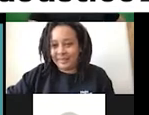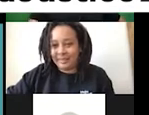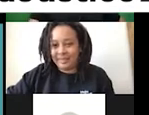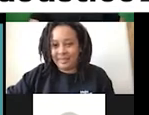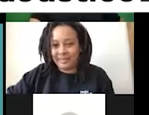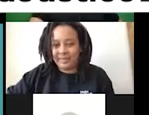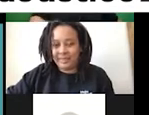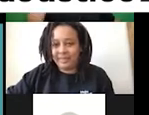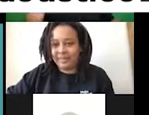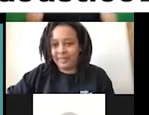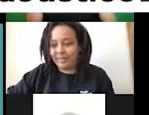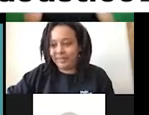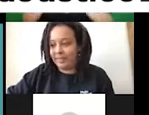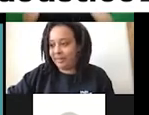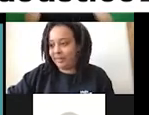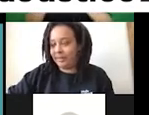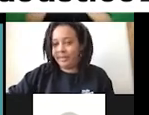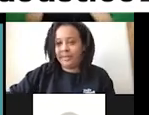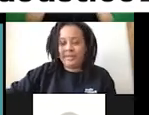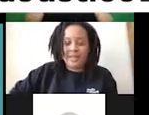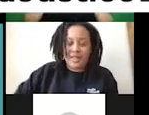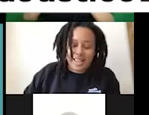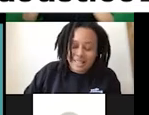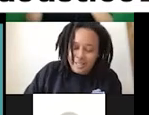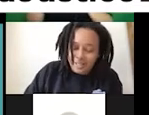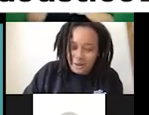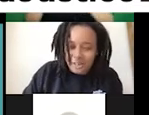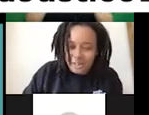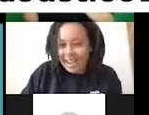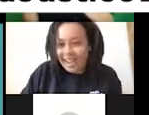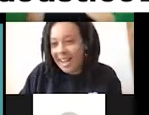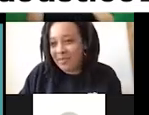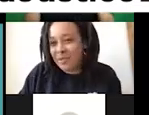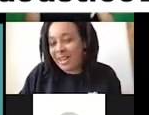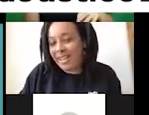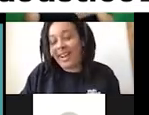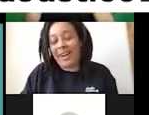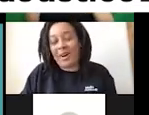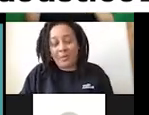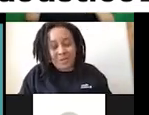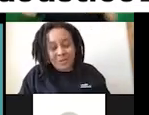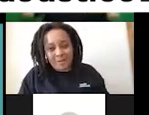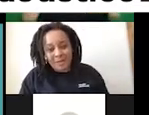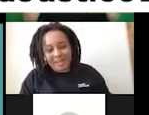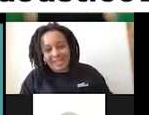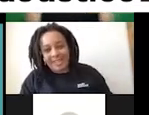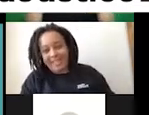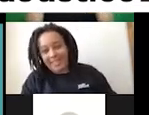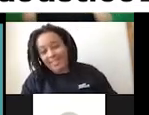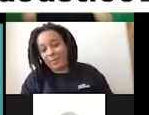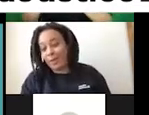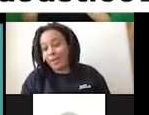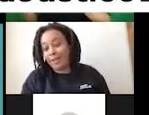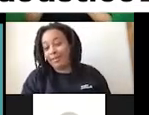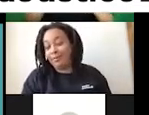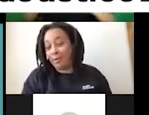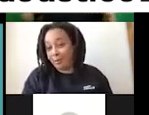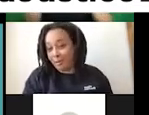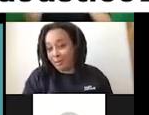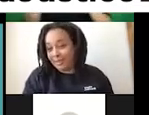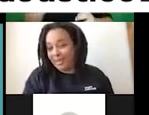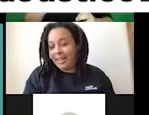y parece que ya todos han vuelto gracias a todos espero que estas